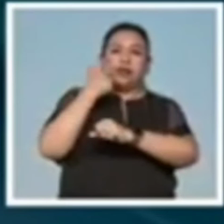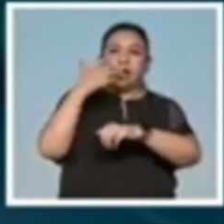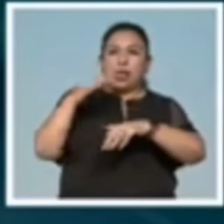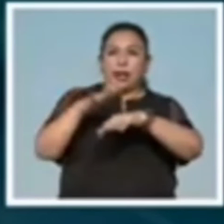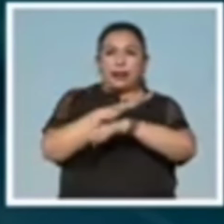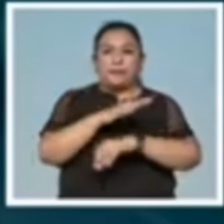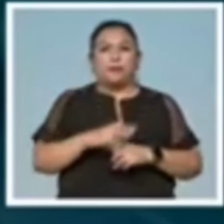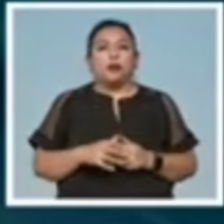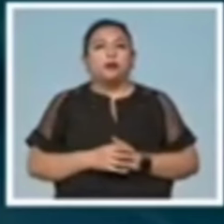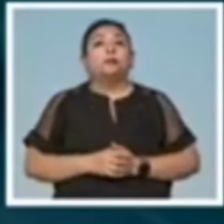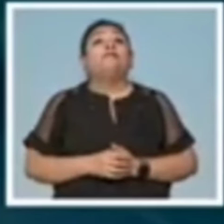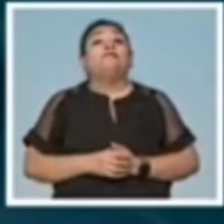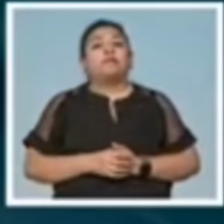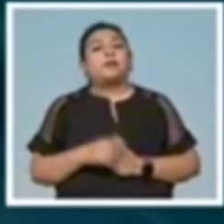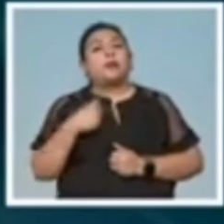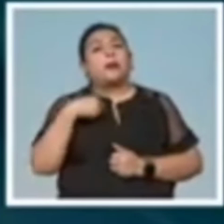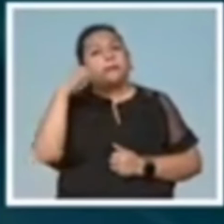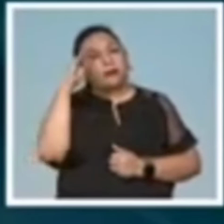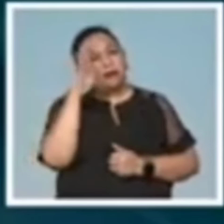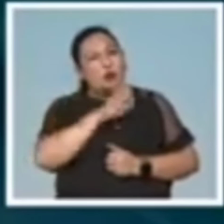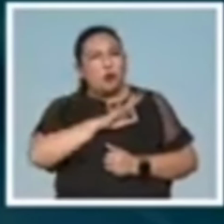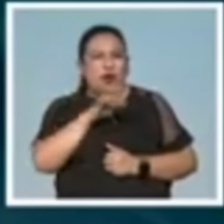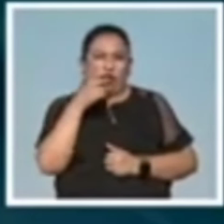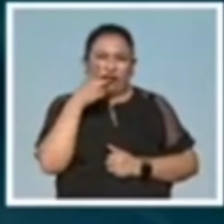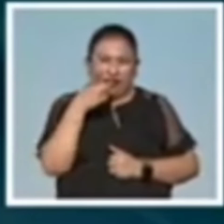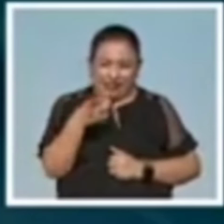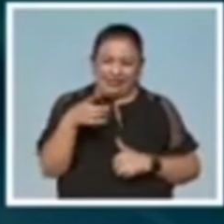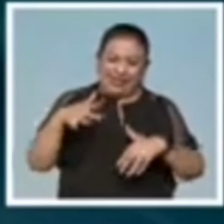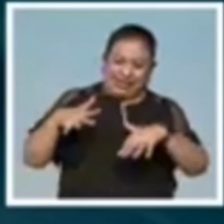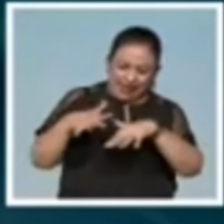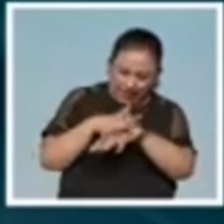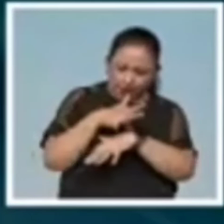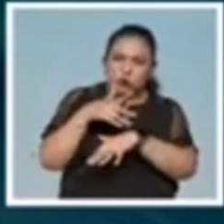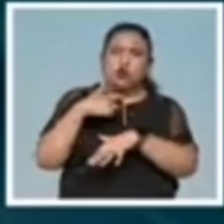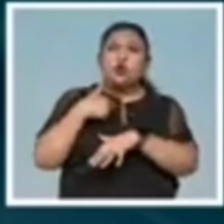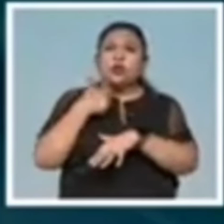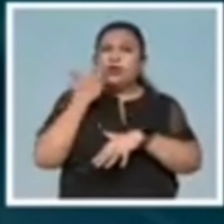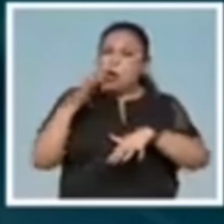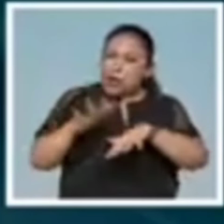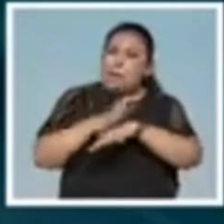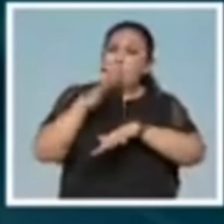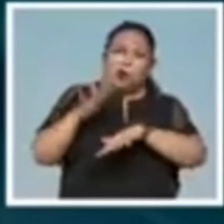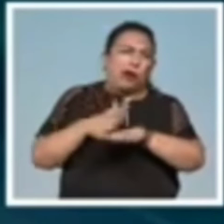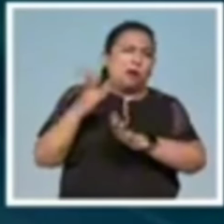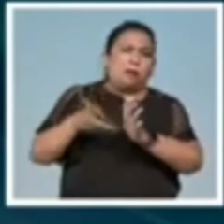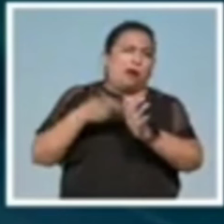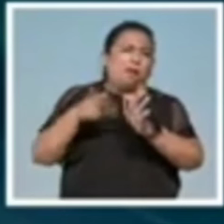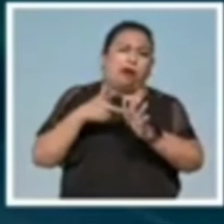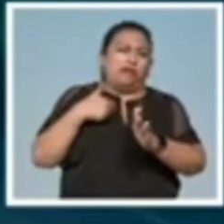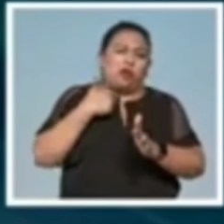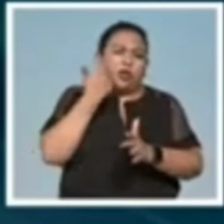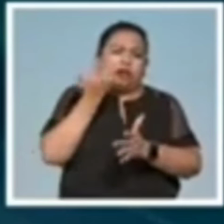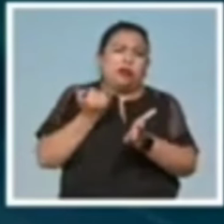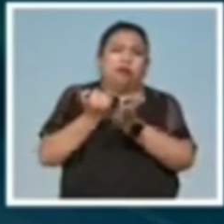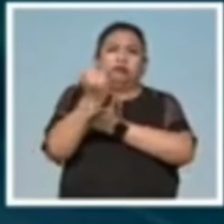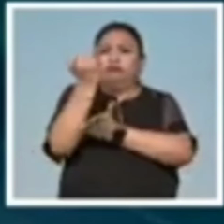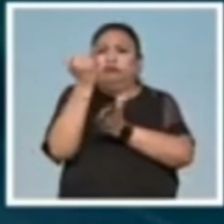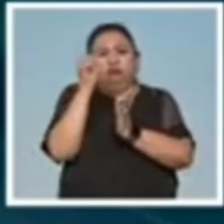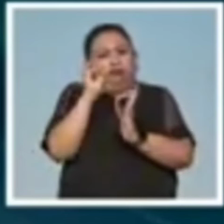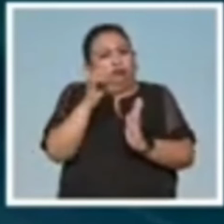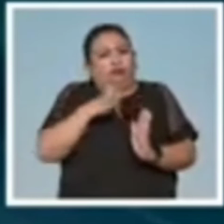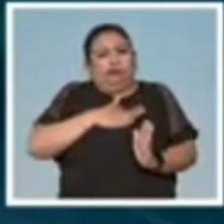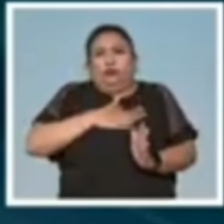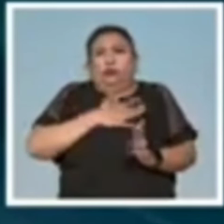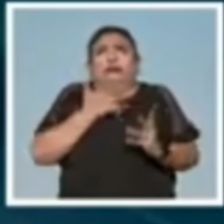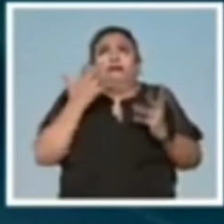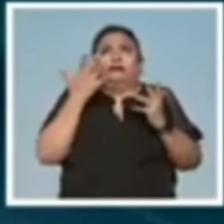cambio. Pensar en la posibilidad de decir que cambio y que voy a cambiar cuantas veces quiera simplemente porque es lo que